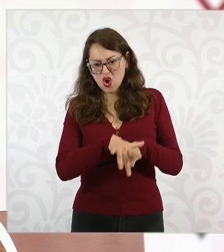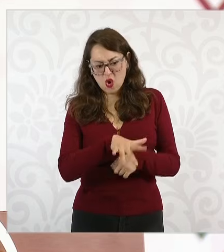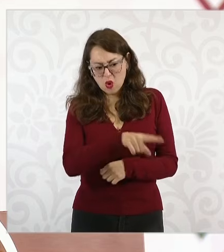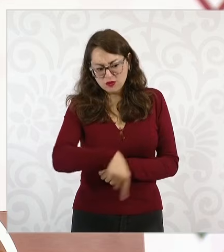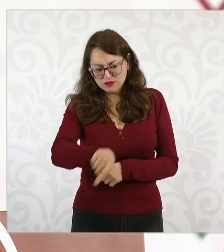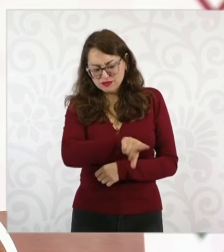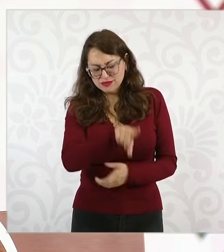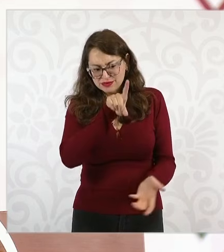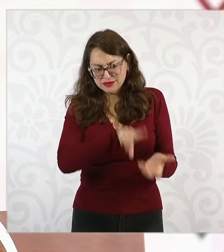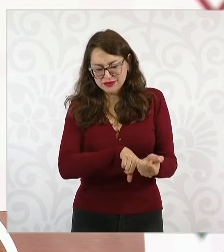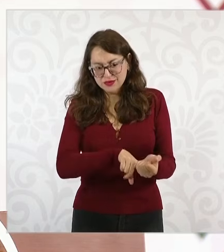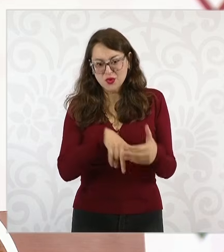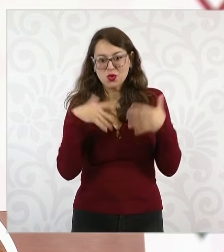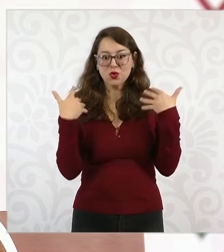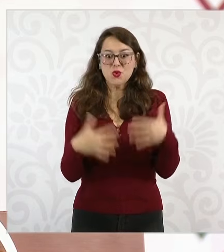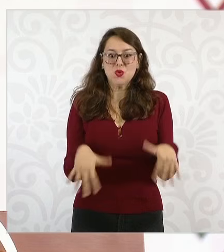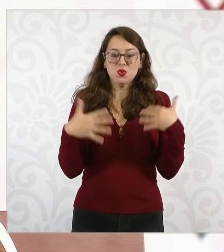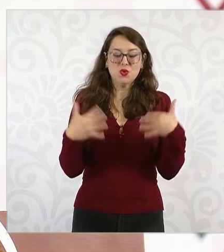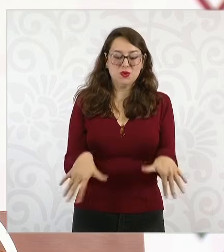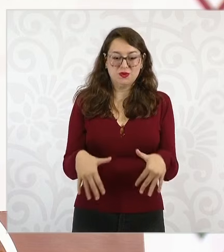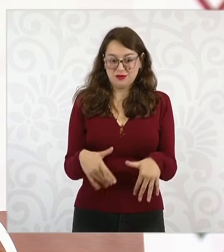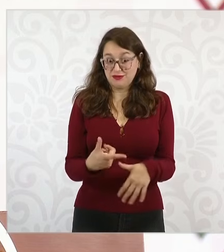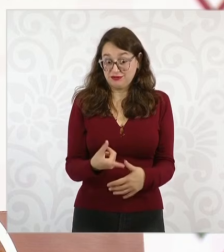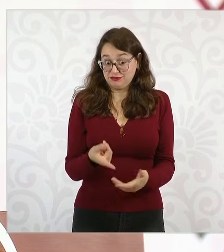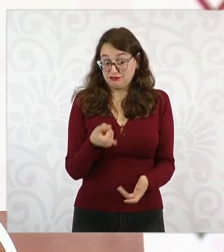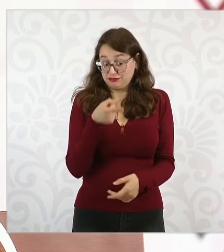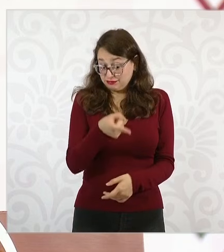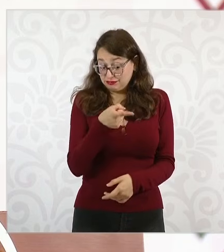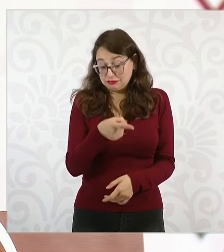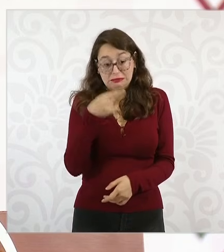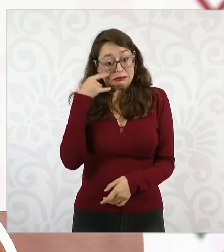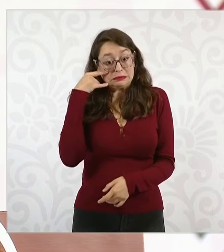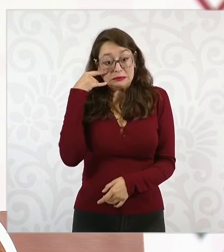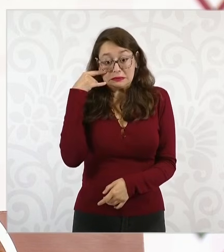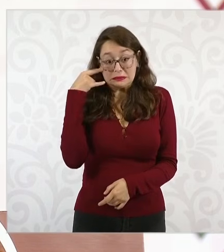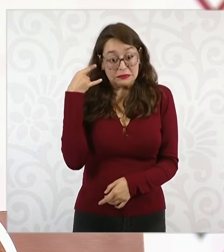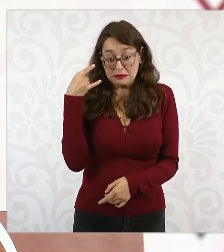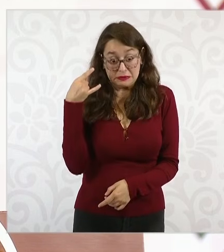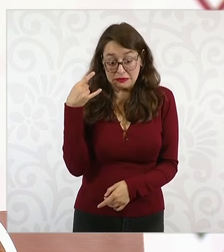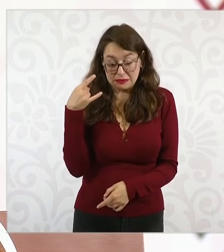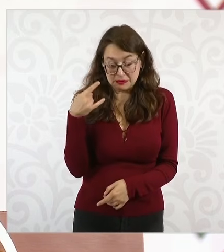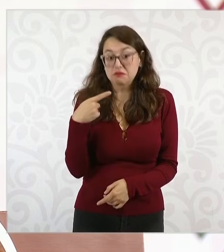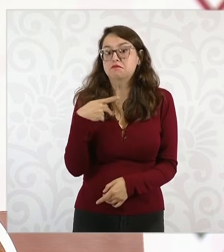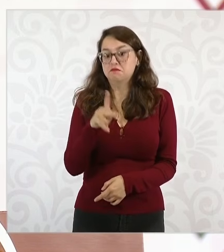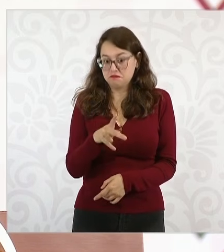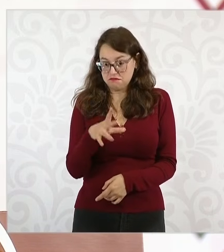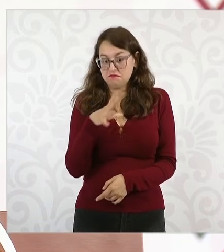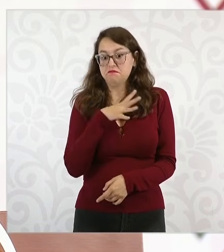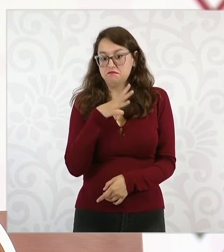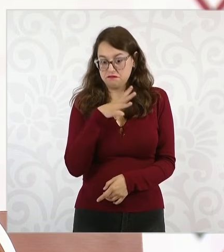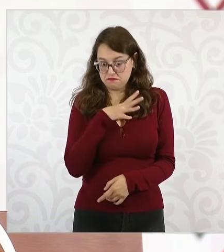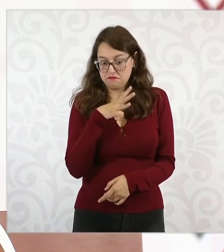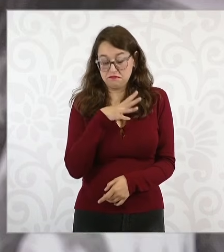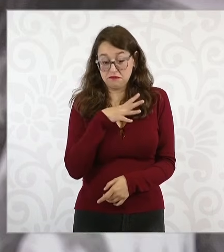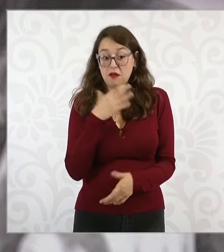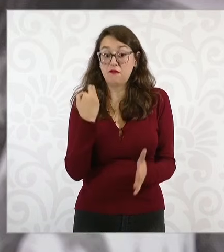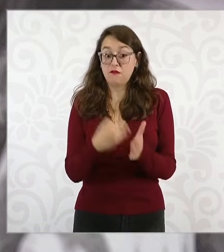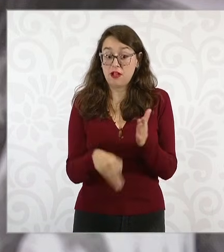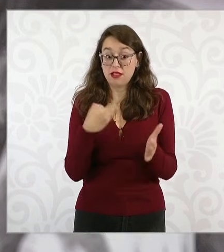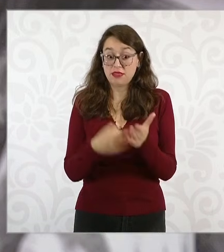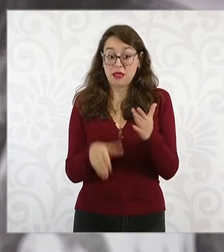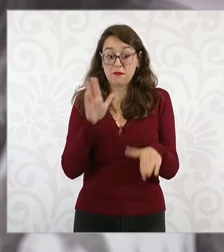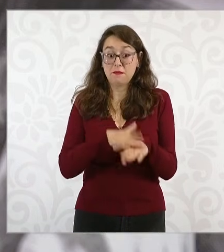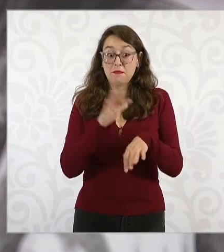algo que es muy poco conocido y difundido y reconocido, diría yo, en la historia de la